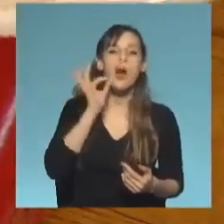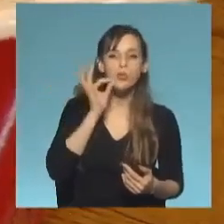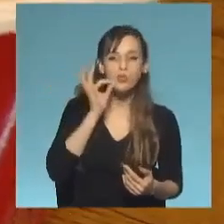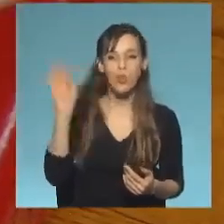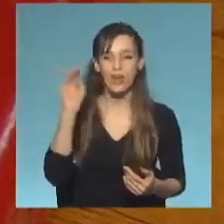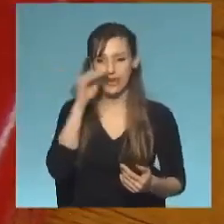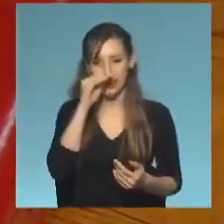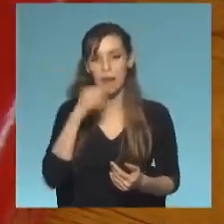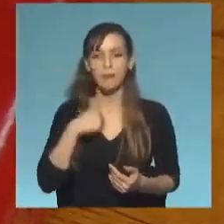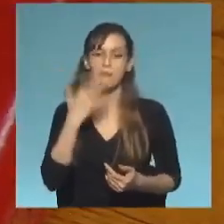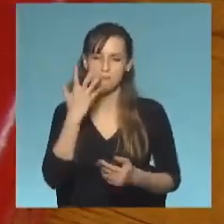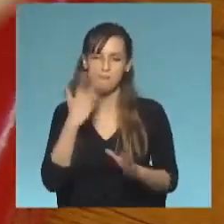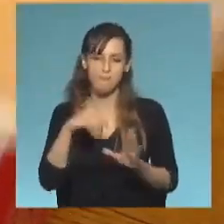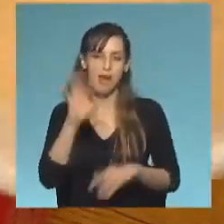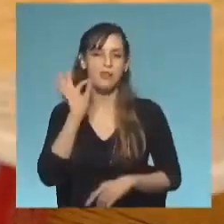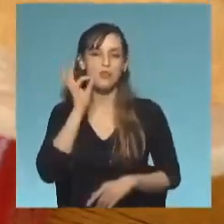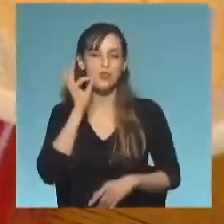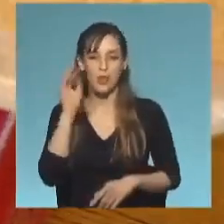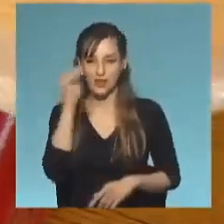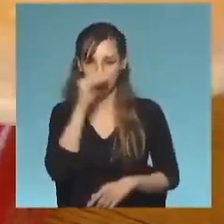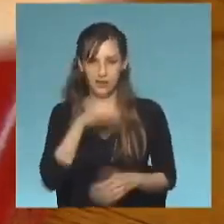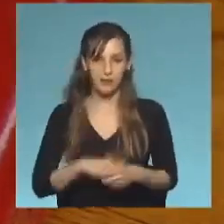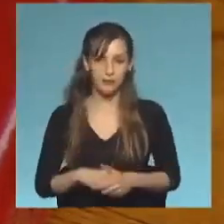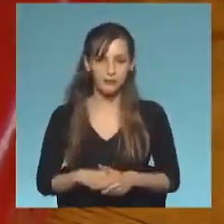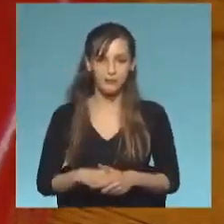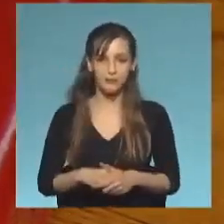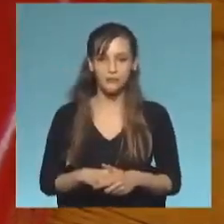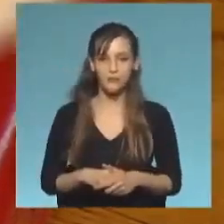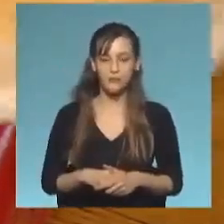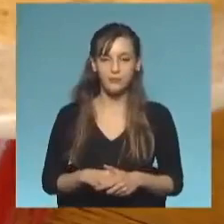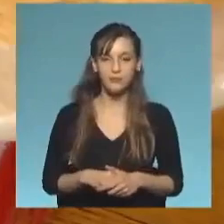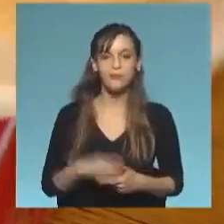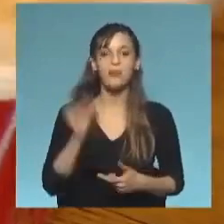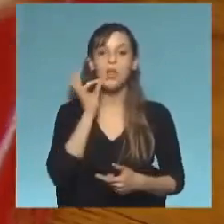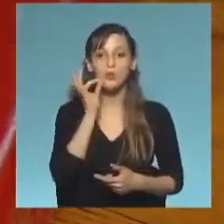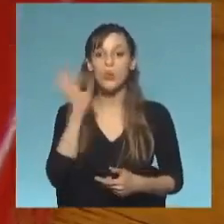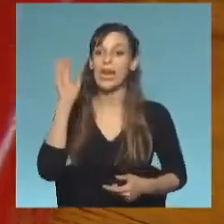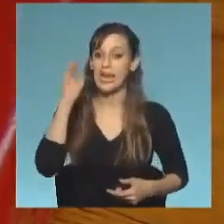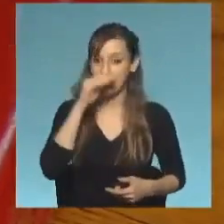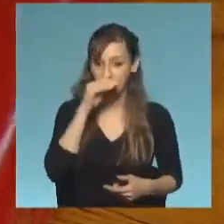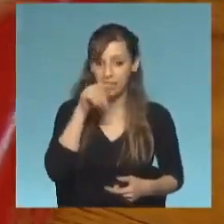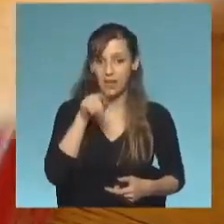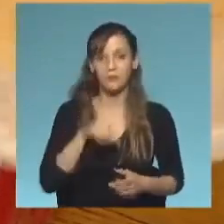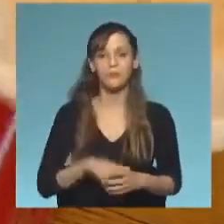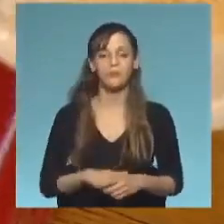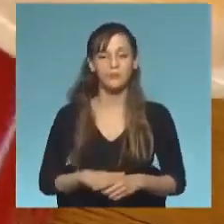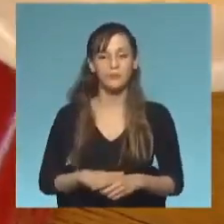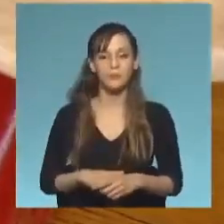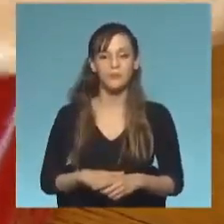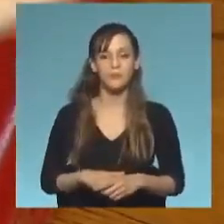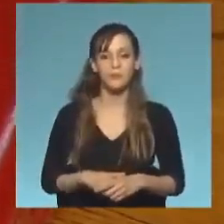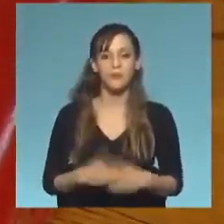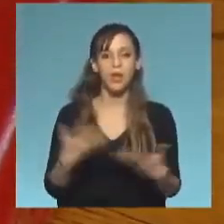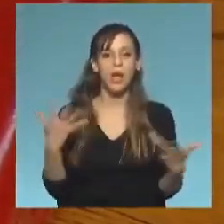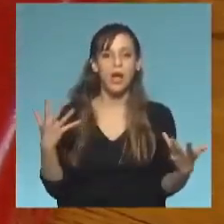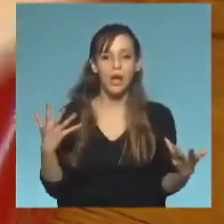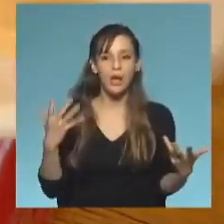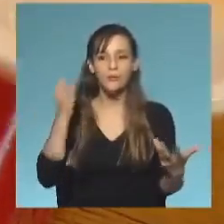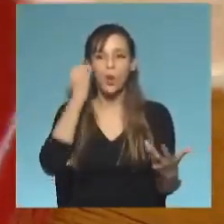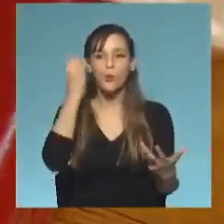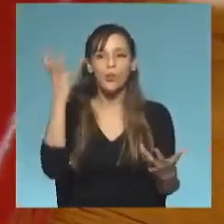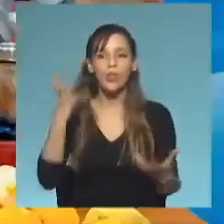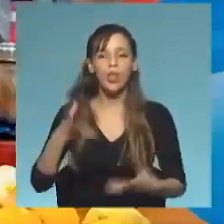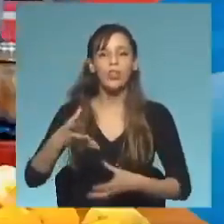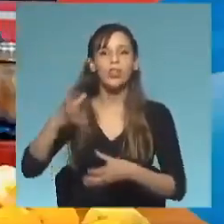negra. Entonces agregamos un poquito de azúcar negra. Ay, no, como no te traje el termo, me quedo en el